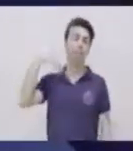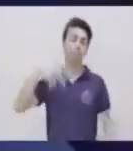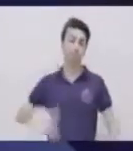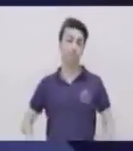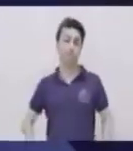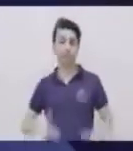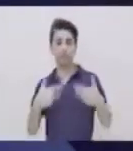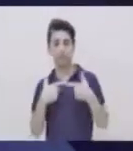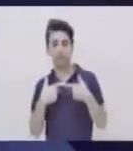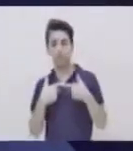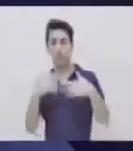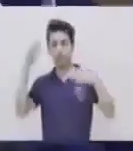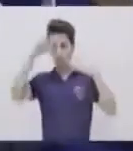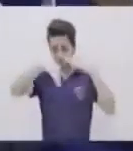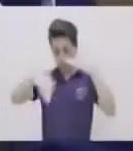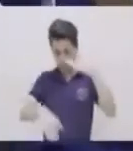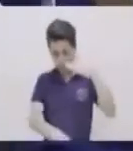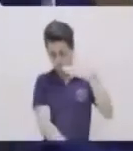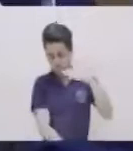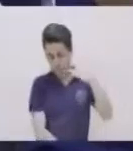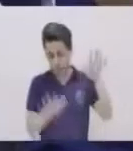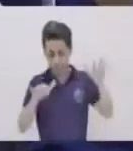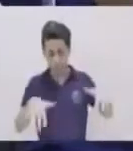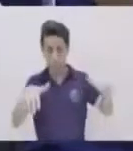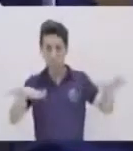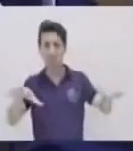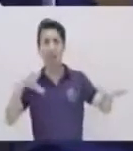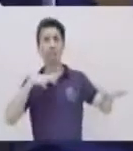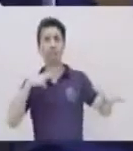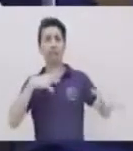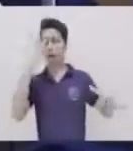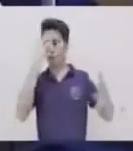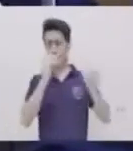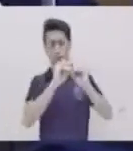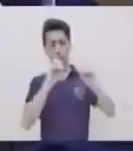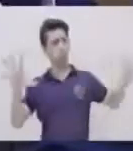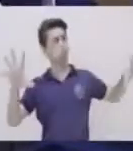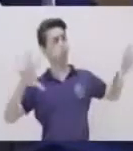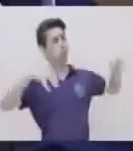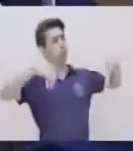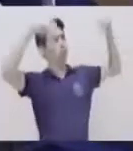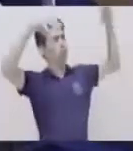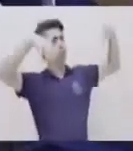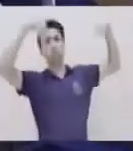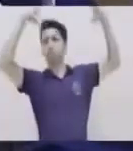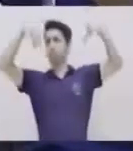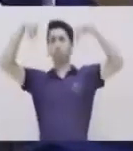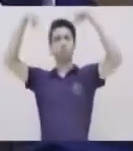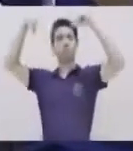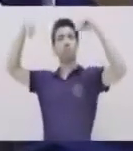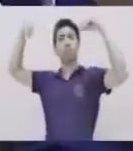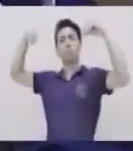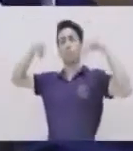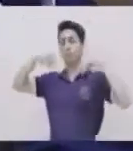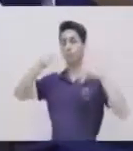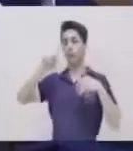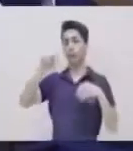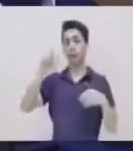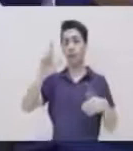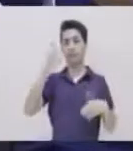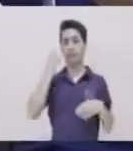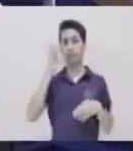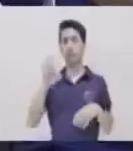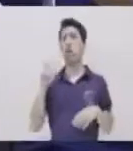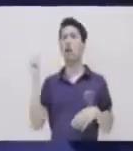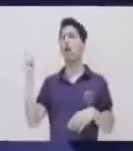vivía en el fondo del mar. Tenía un precioso palacio. Estaba enfermo y nadie